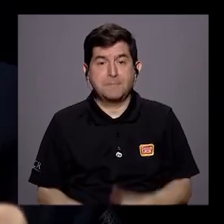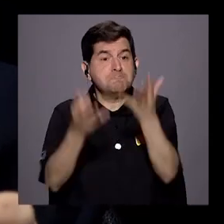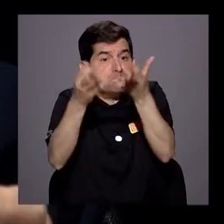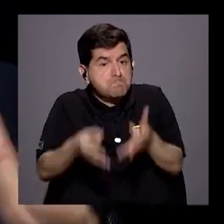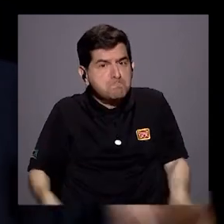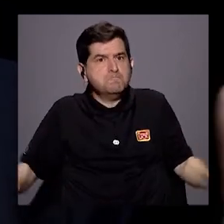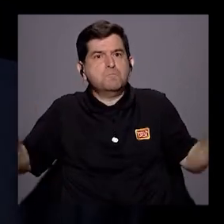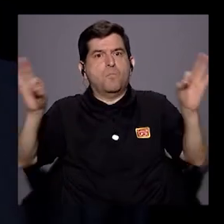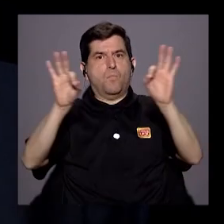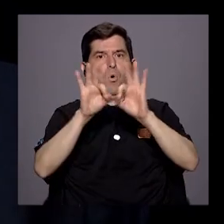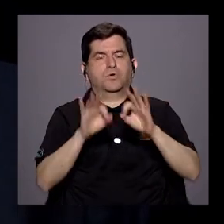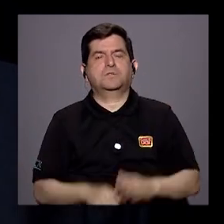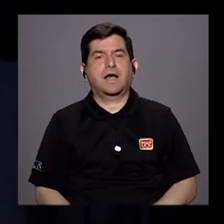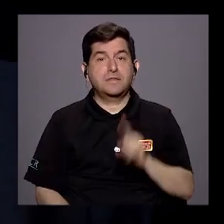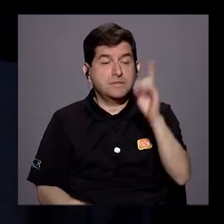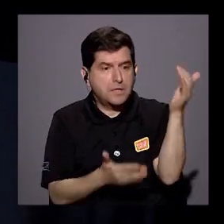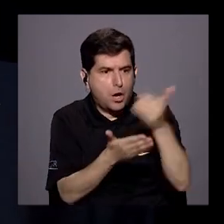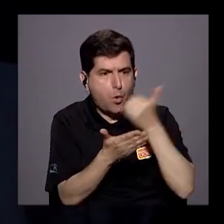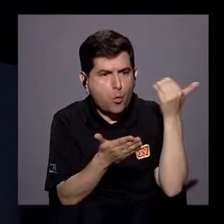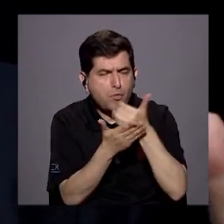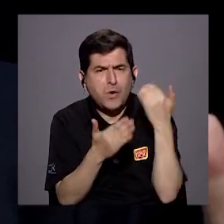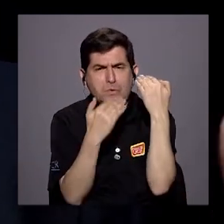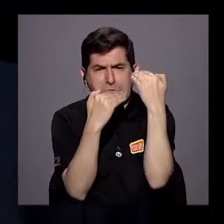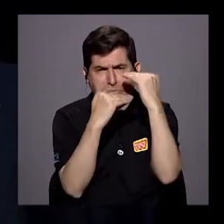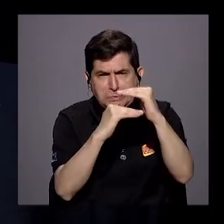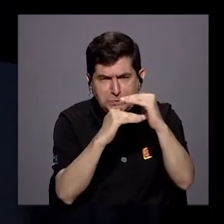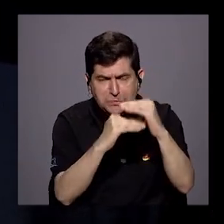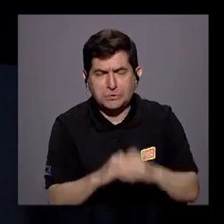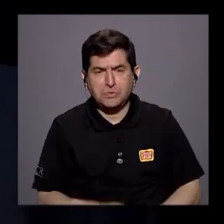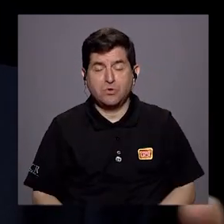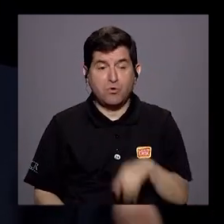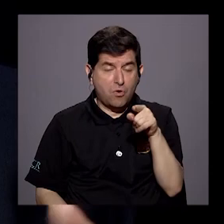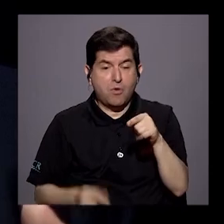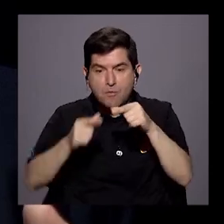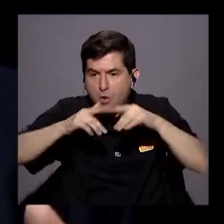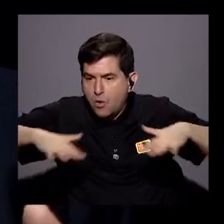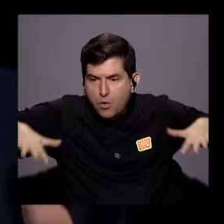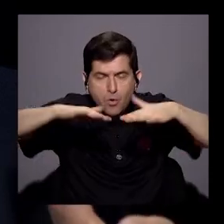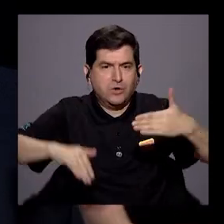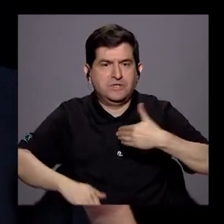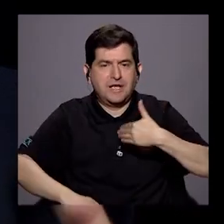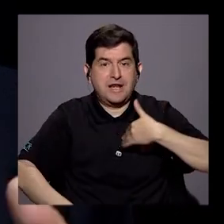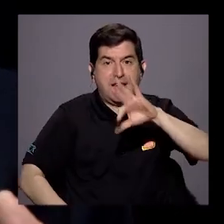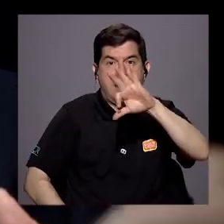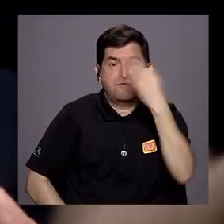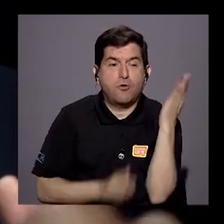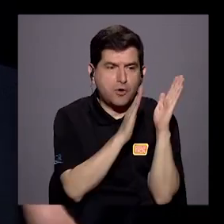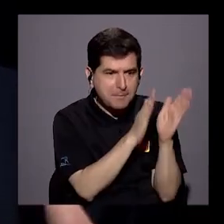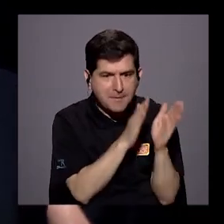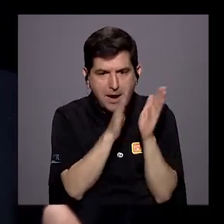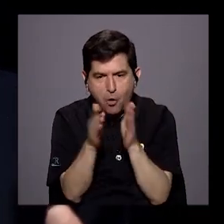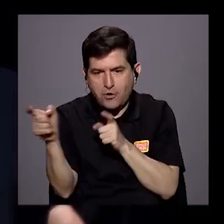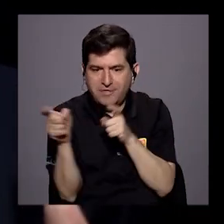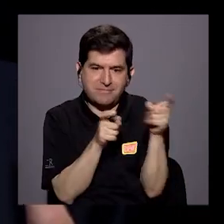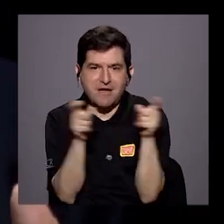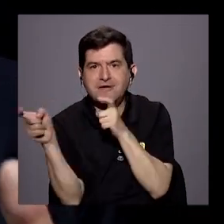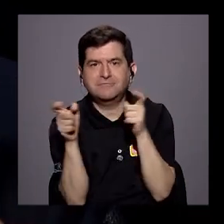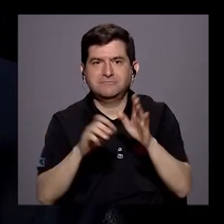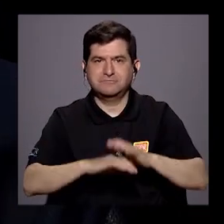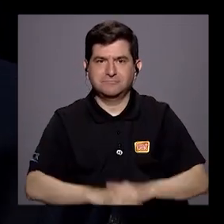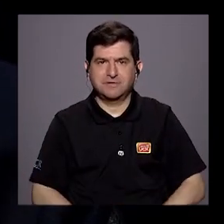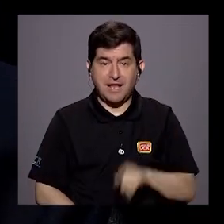importante un recurso tan limitado como el geográfico tener una manera ordenada de manejar